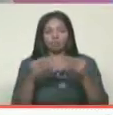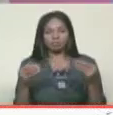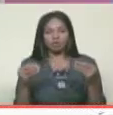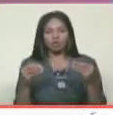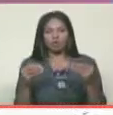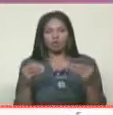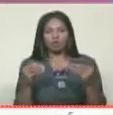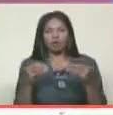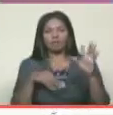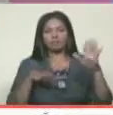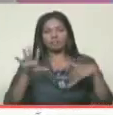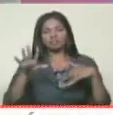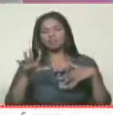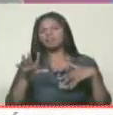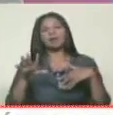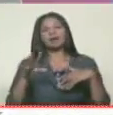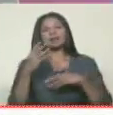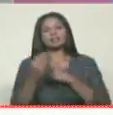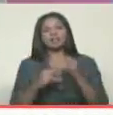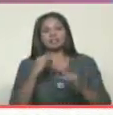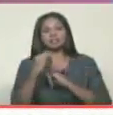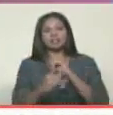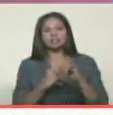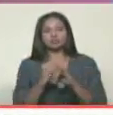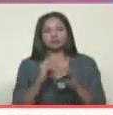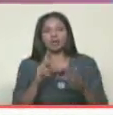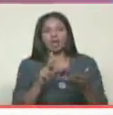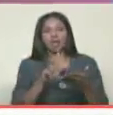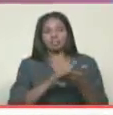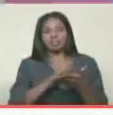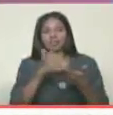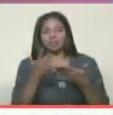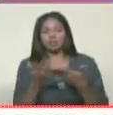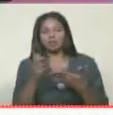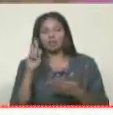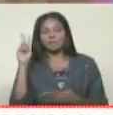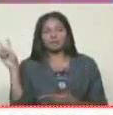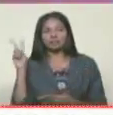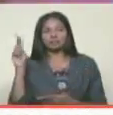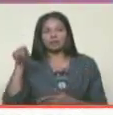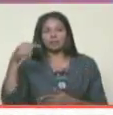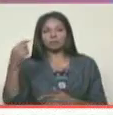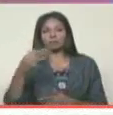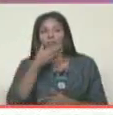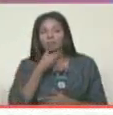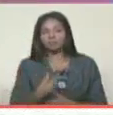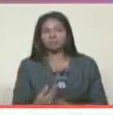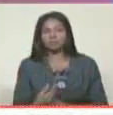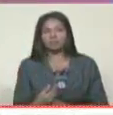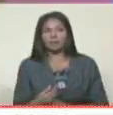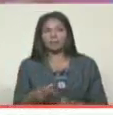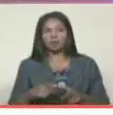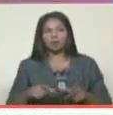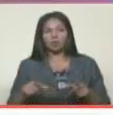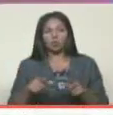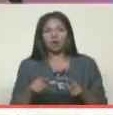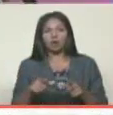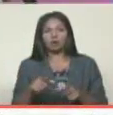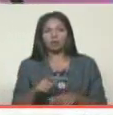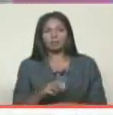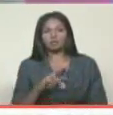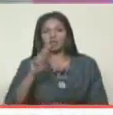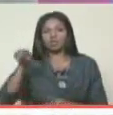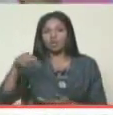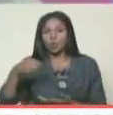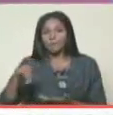la 15ª Feria Internacional del Libro de Venezuela, que tendrá lugar el próximo mes de diciembre en el casco,